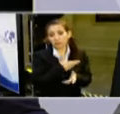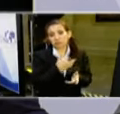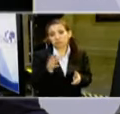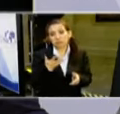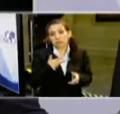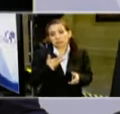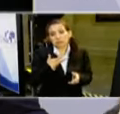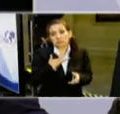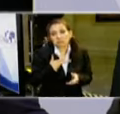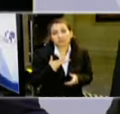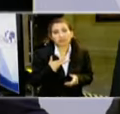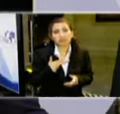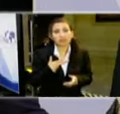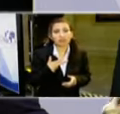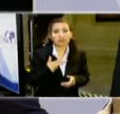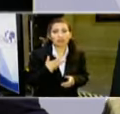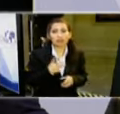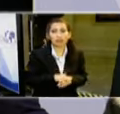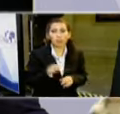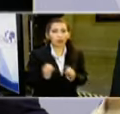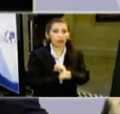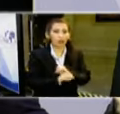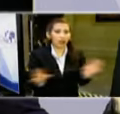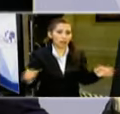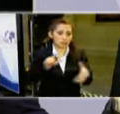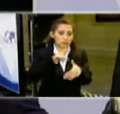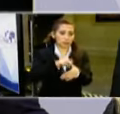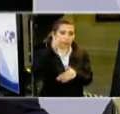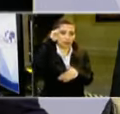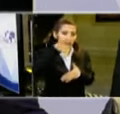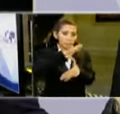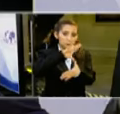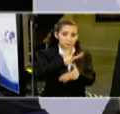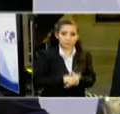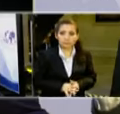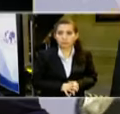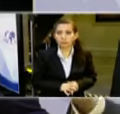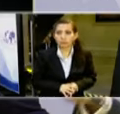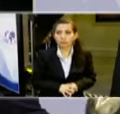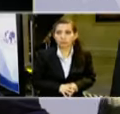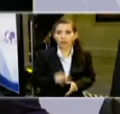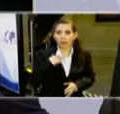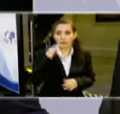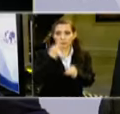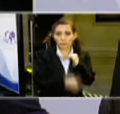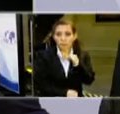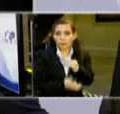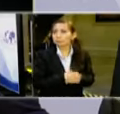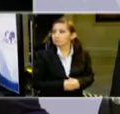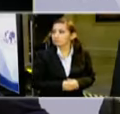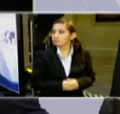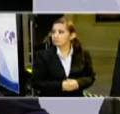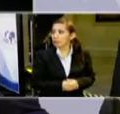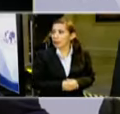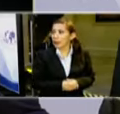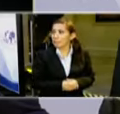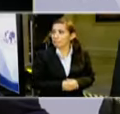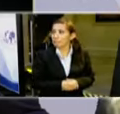que seguir siendo claramente Norteamérica. Y me voy hacia el final, más allá de